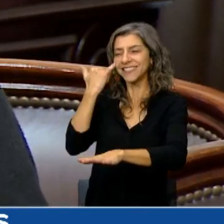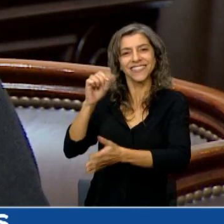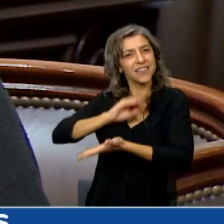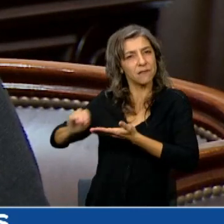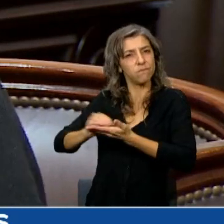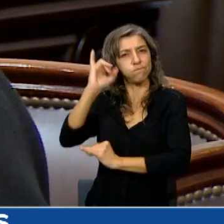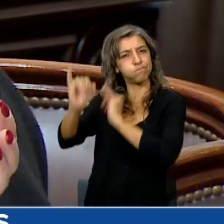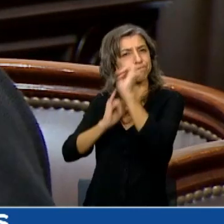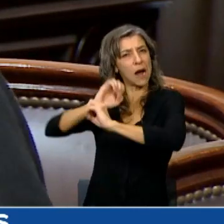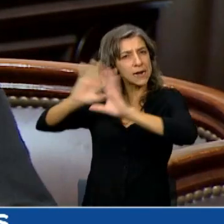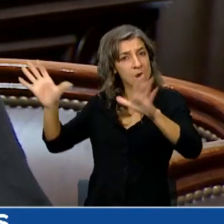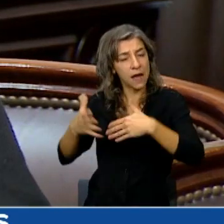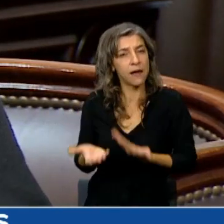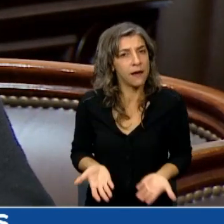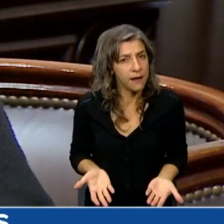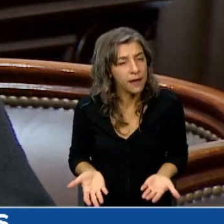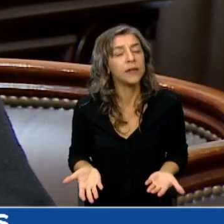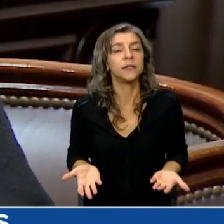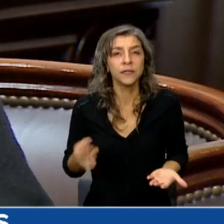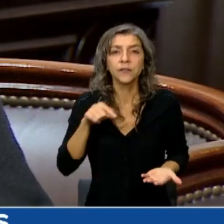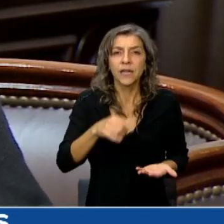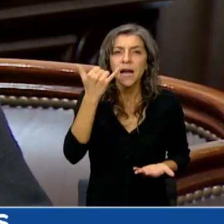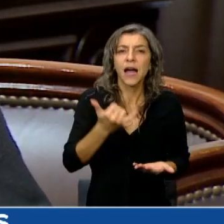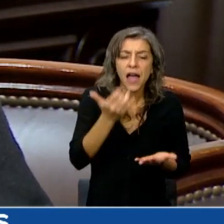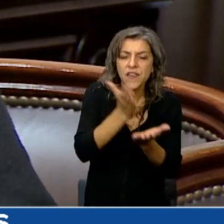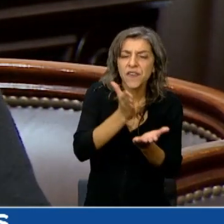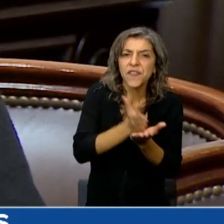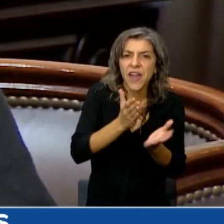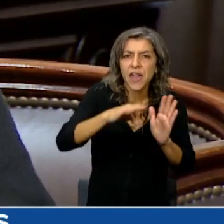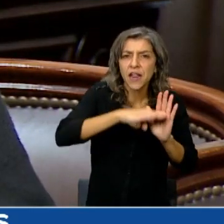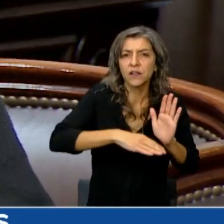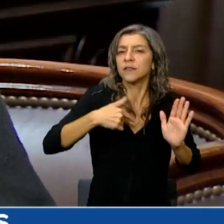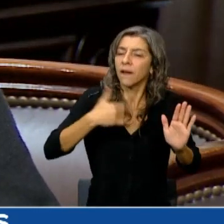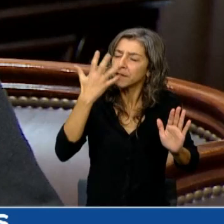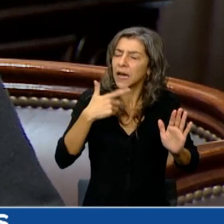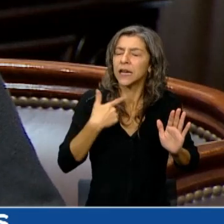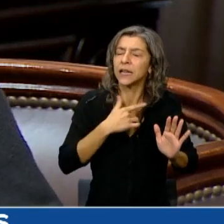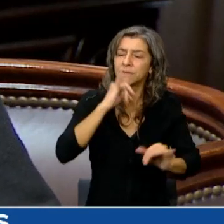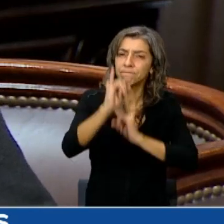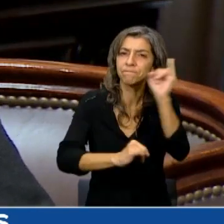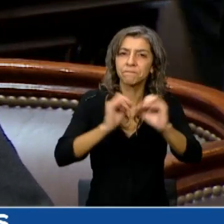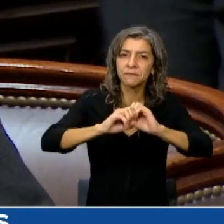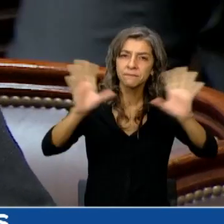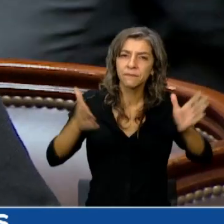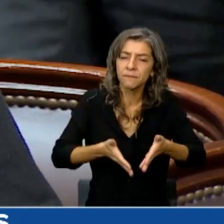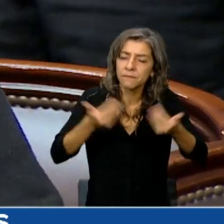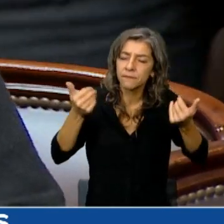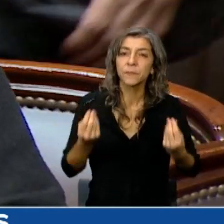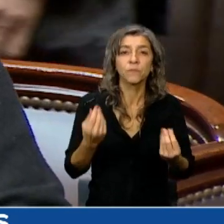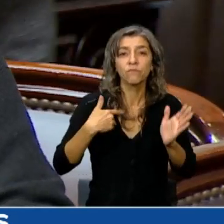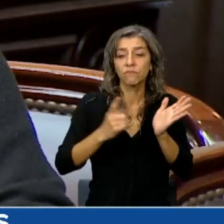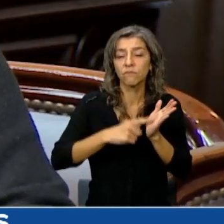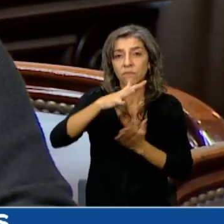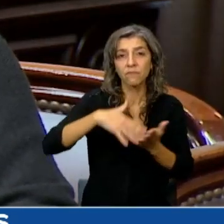algunas cuestiones en el campo del derecho que quiero mencionar rápidamente, porque el dictamen incorpora las medidas